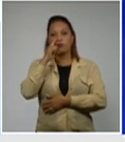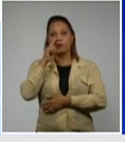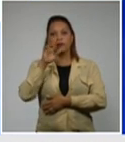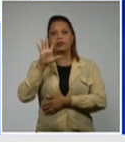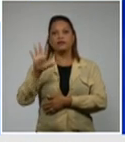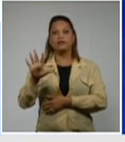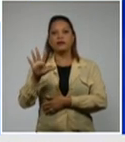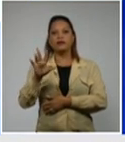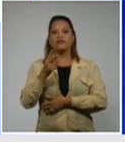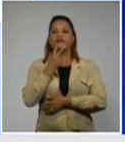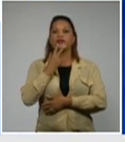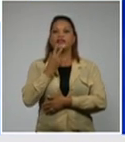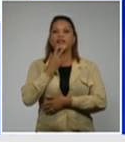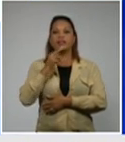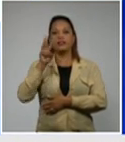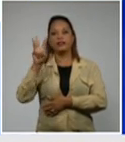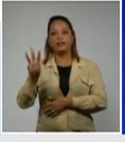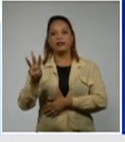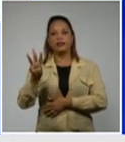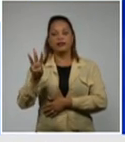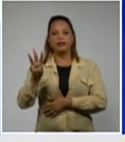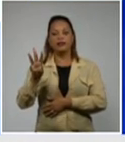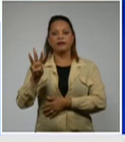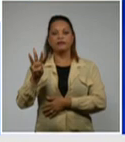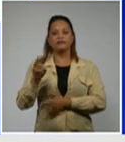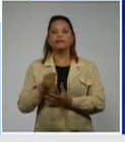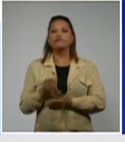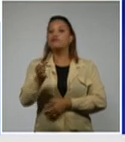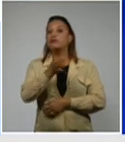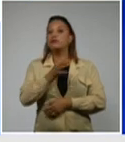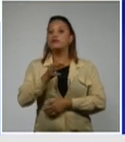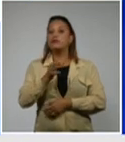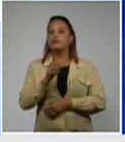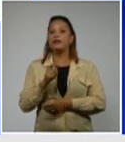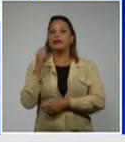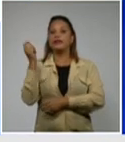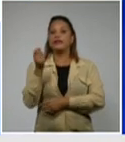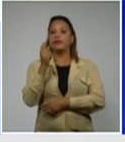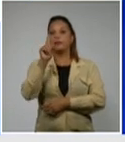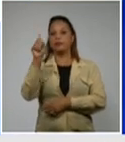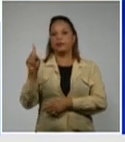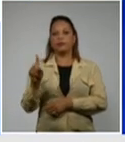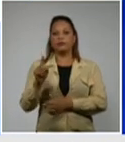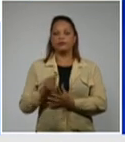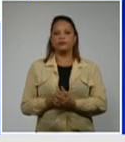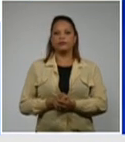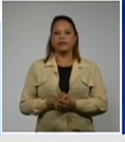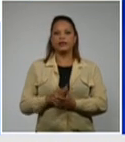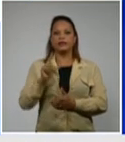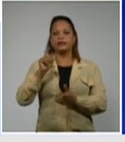Vertientes con 3 y el municipio de Céspedes con 1. Las Tunas,